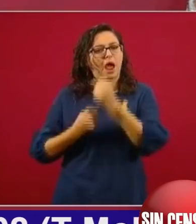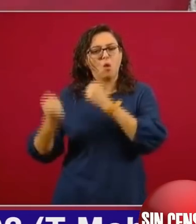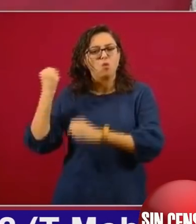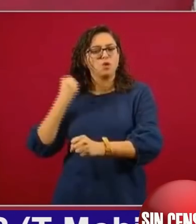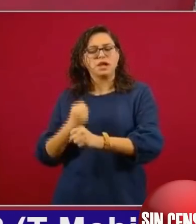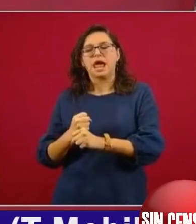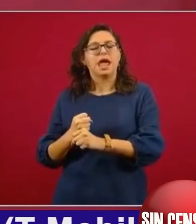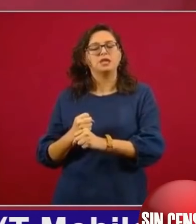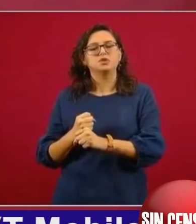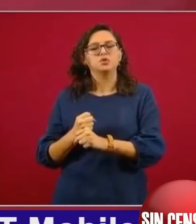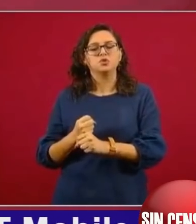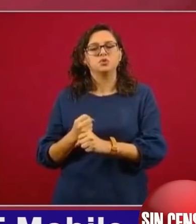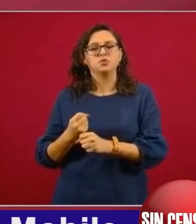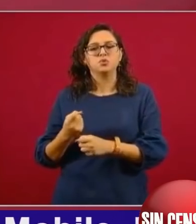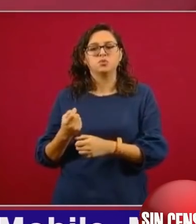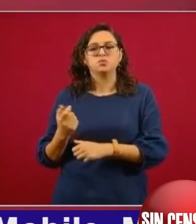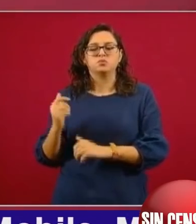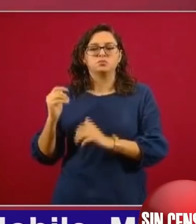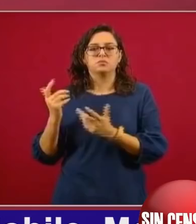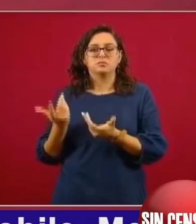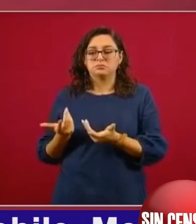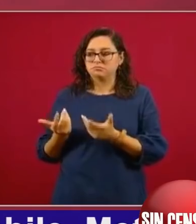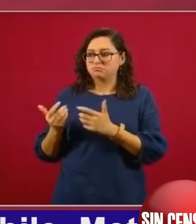no solo se mantuvo